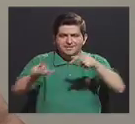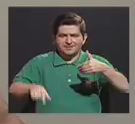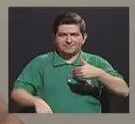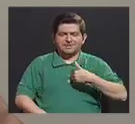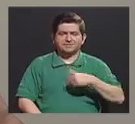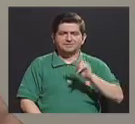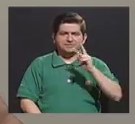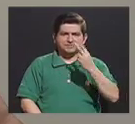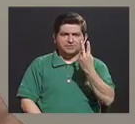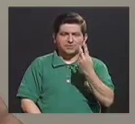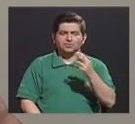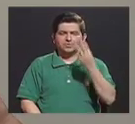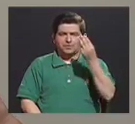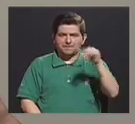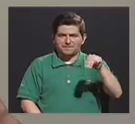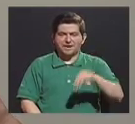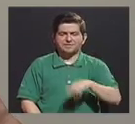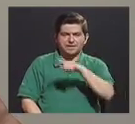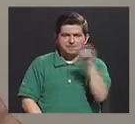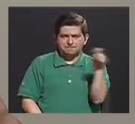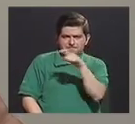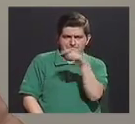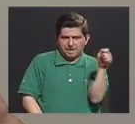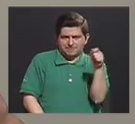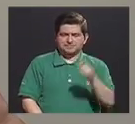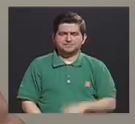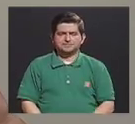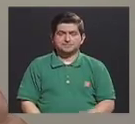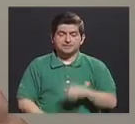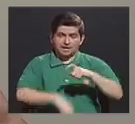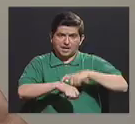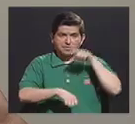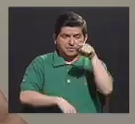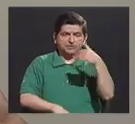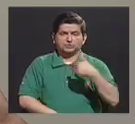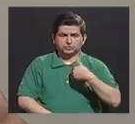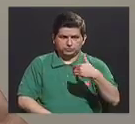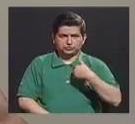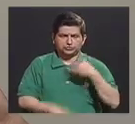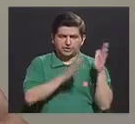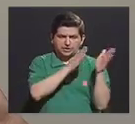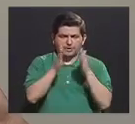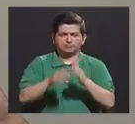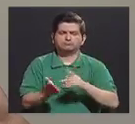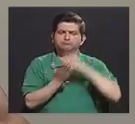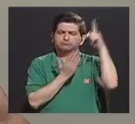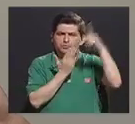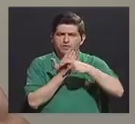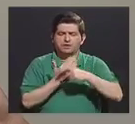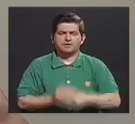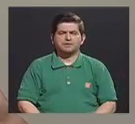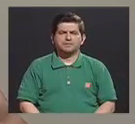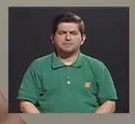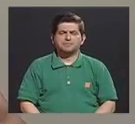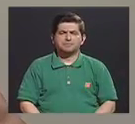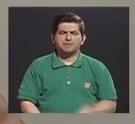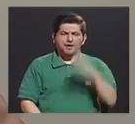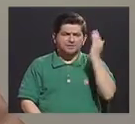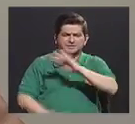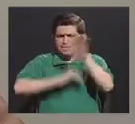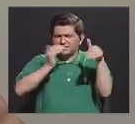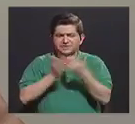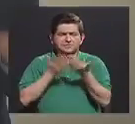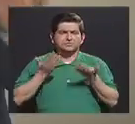segundo martes de de cada mes que es cuando ellos tienen preparado Este programa porque todas las charlas que ellos